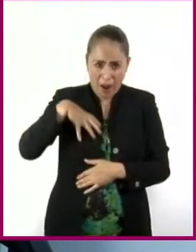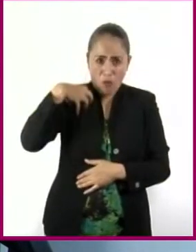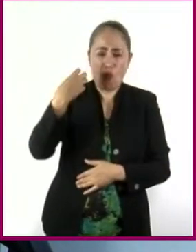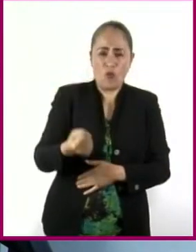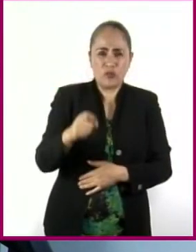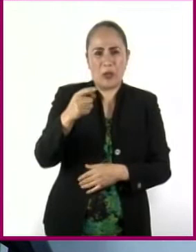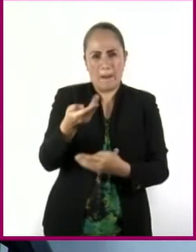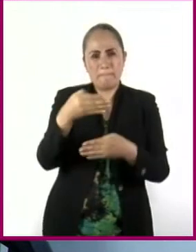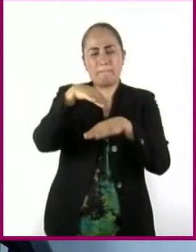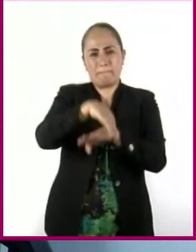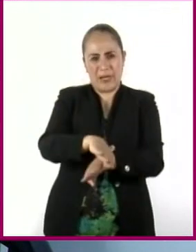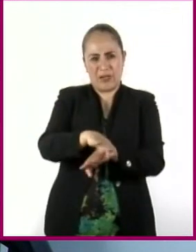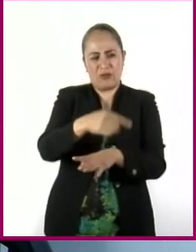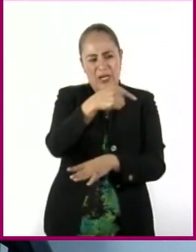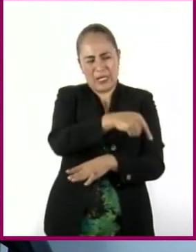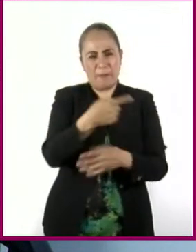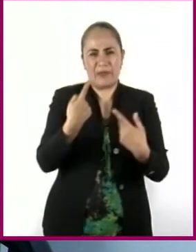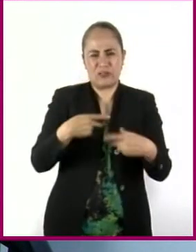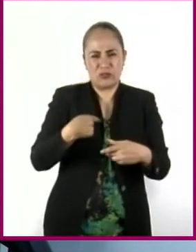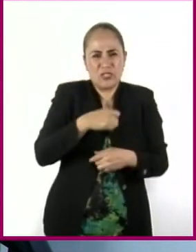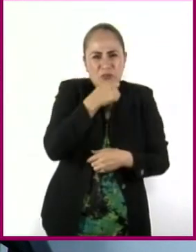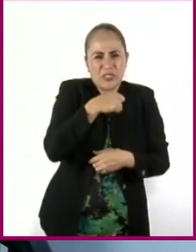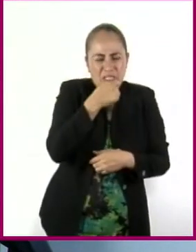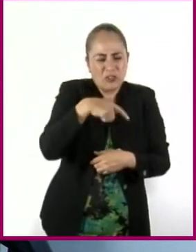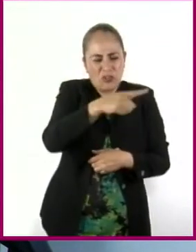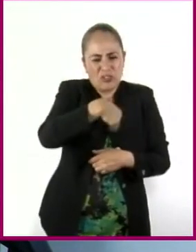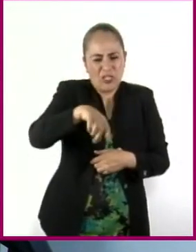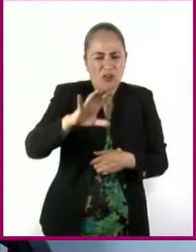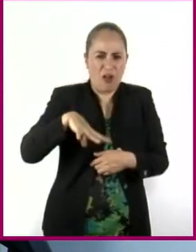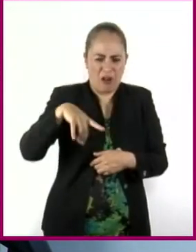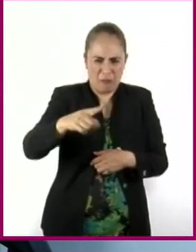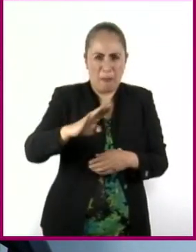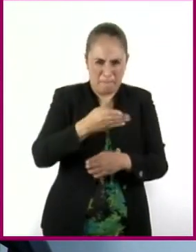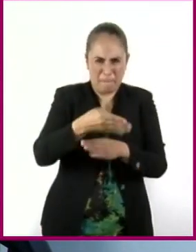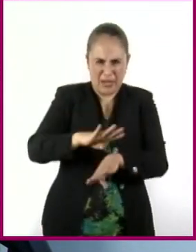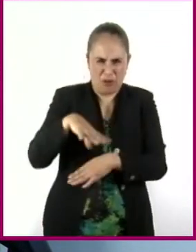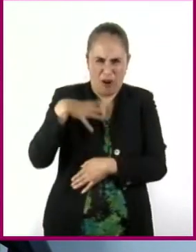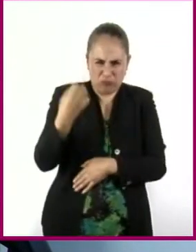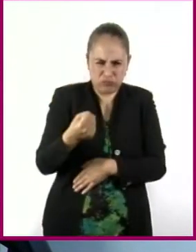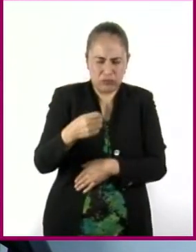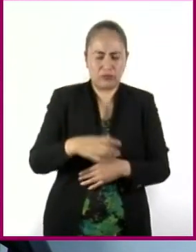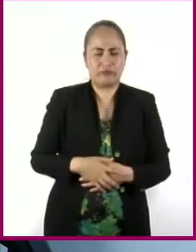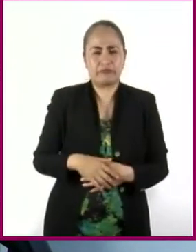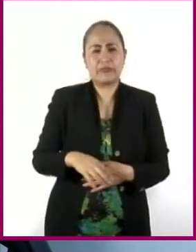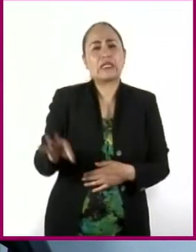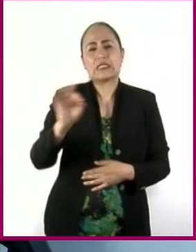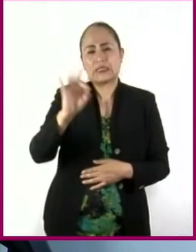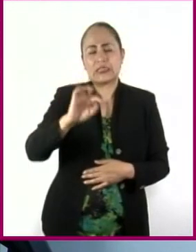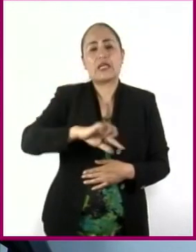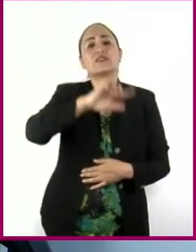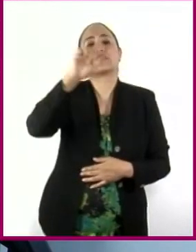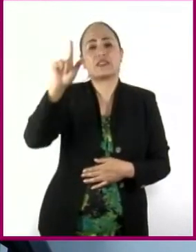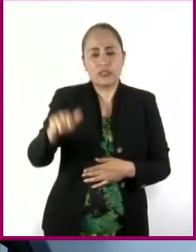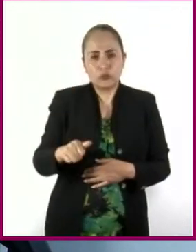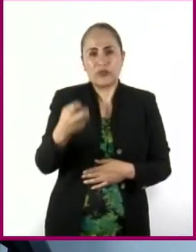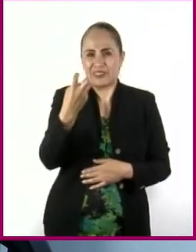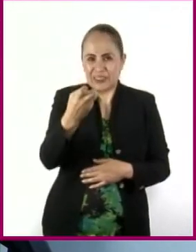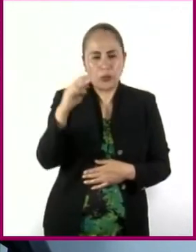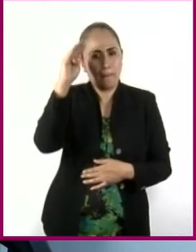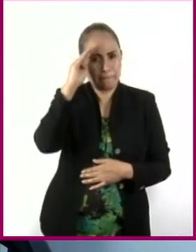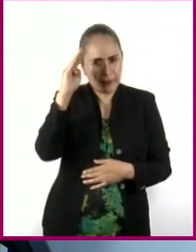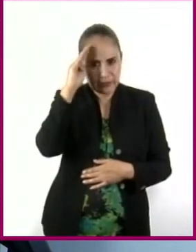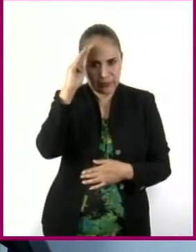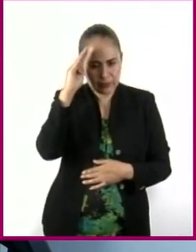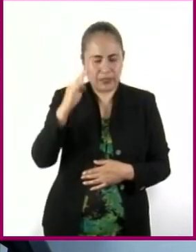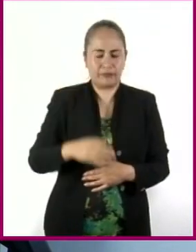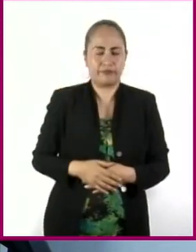los bancos en contra de las personas mayores. Lo sé, pero consideremos para otro momento plantear la reflexión, sobre todo